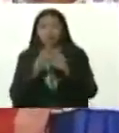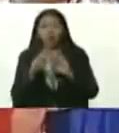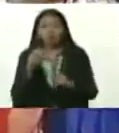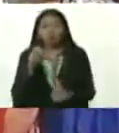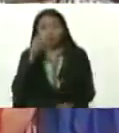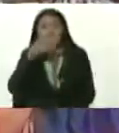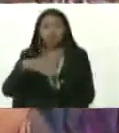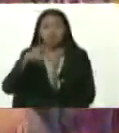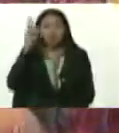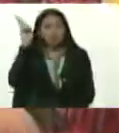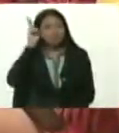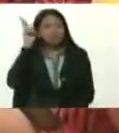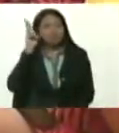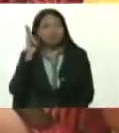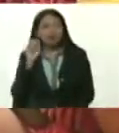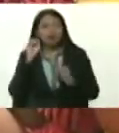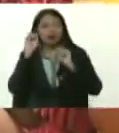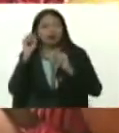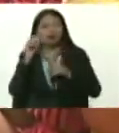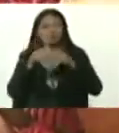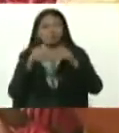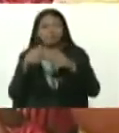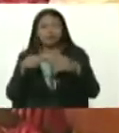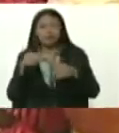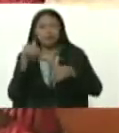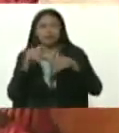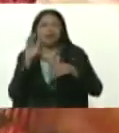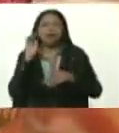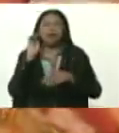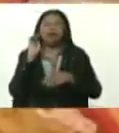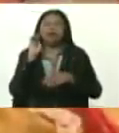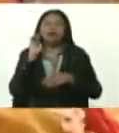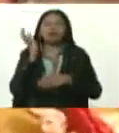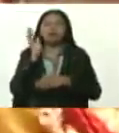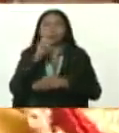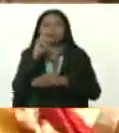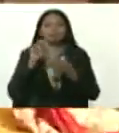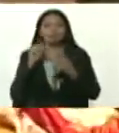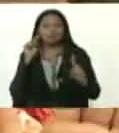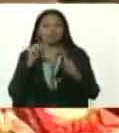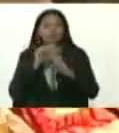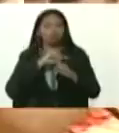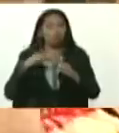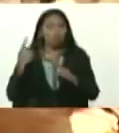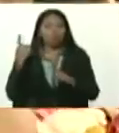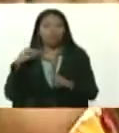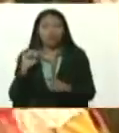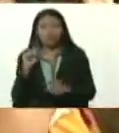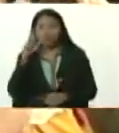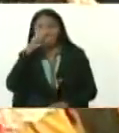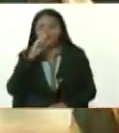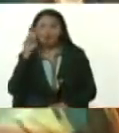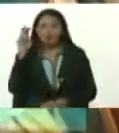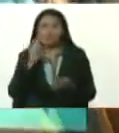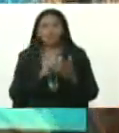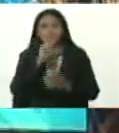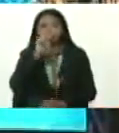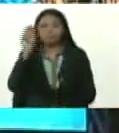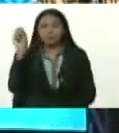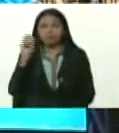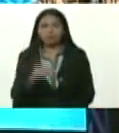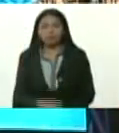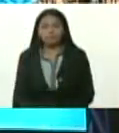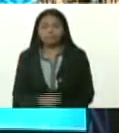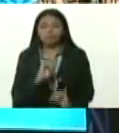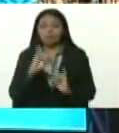indígenas. Ganar las elecciones de la Asamblea Nacional, gran objetivo estratégico del año